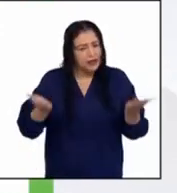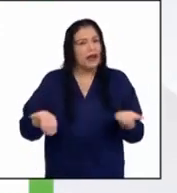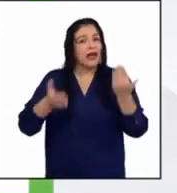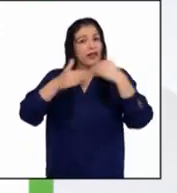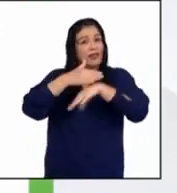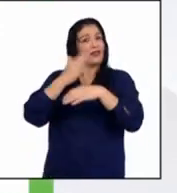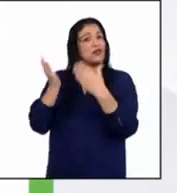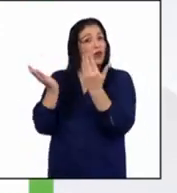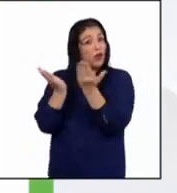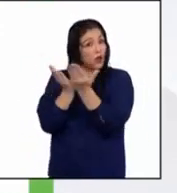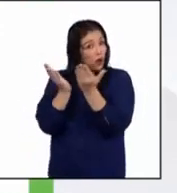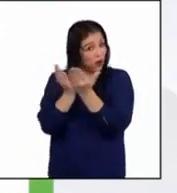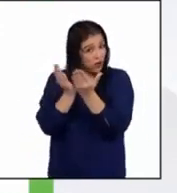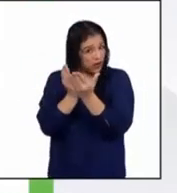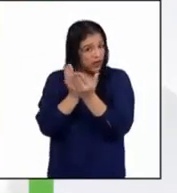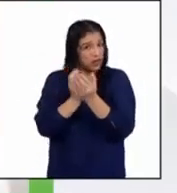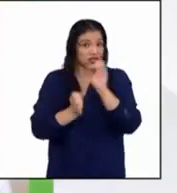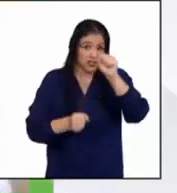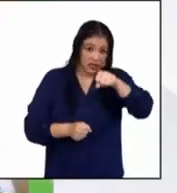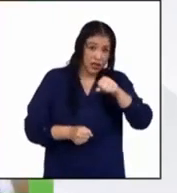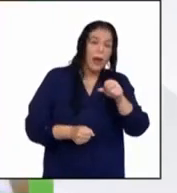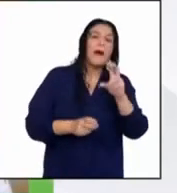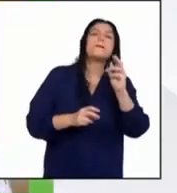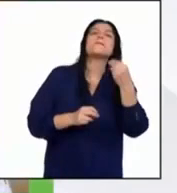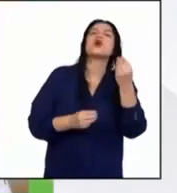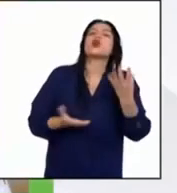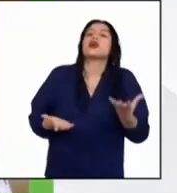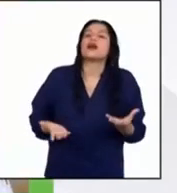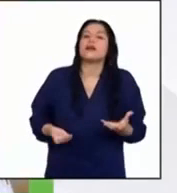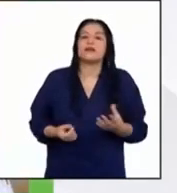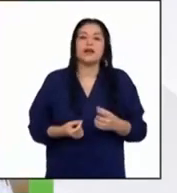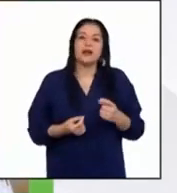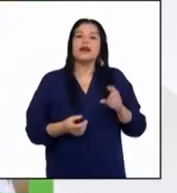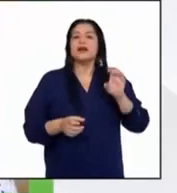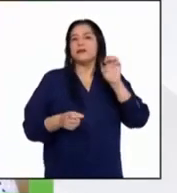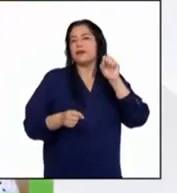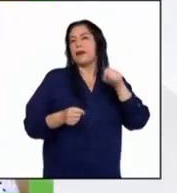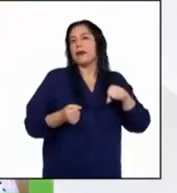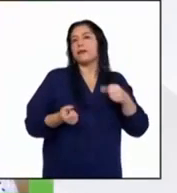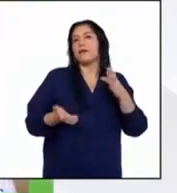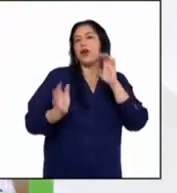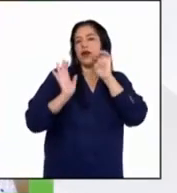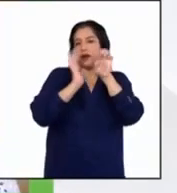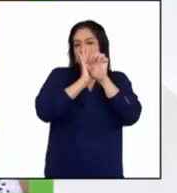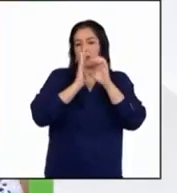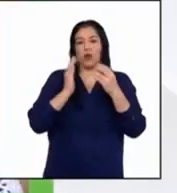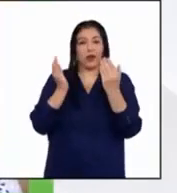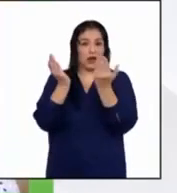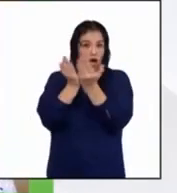escuelas? ¿Por qué? En la escuela, por ejemplo,